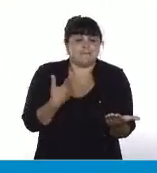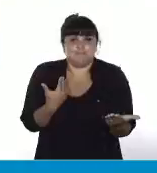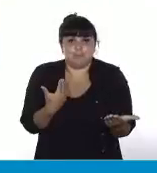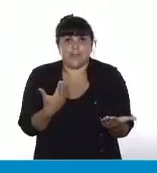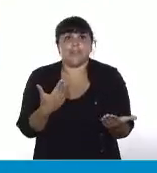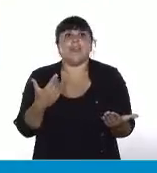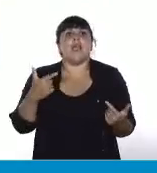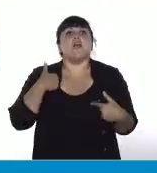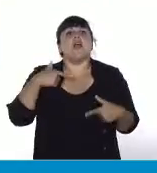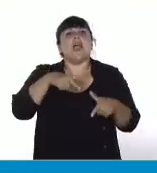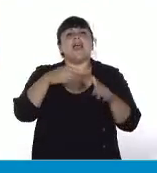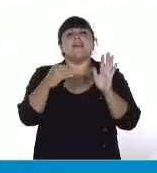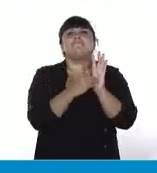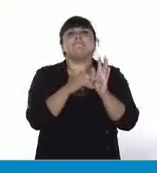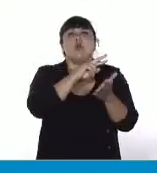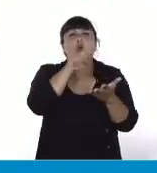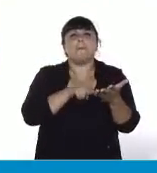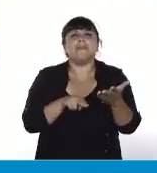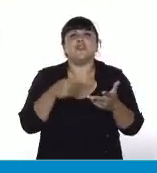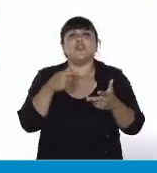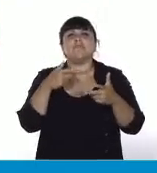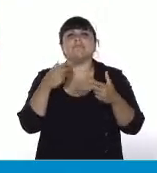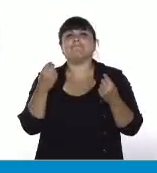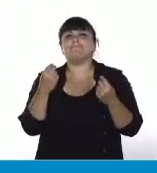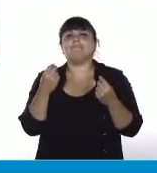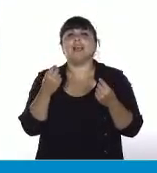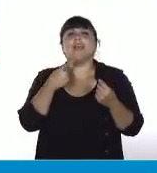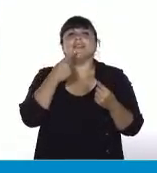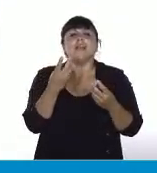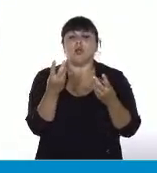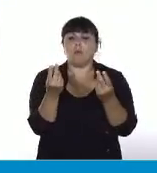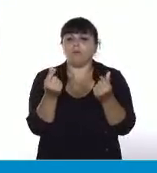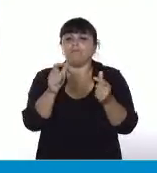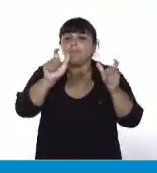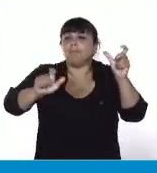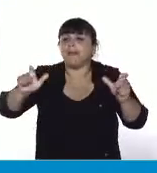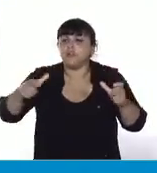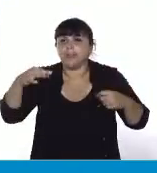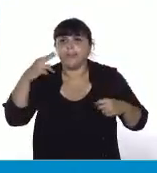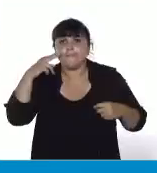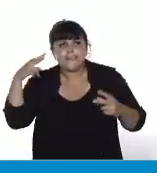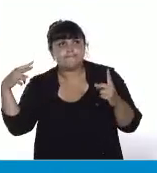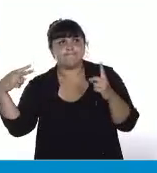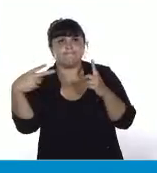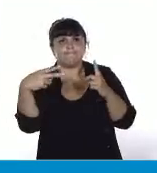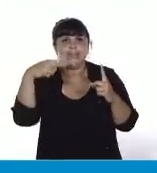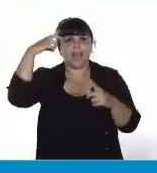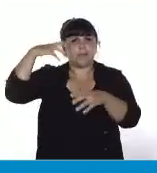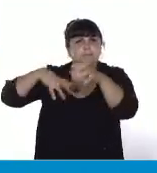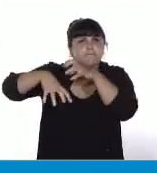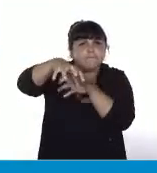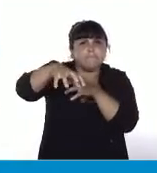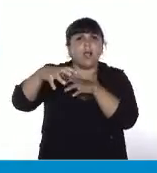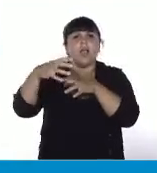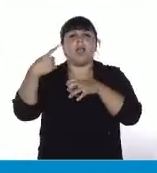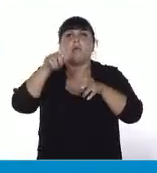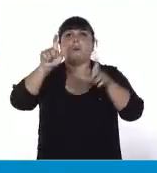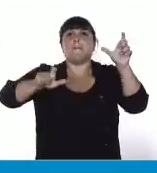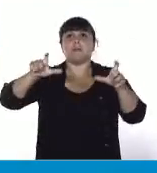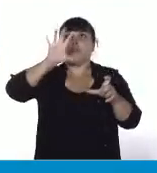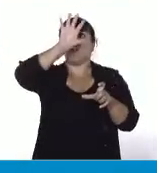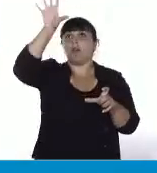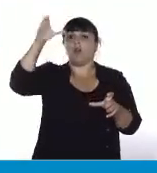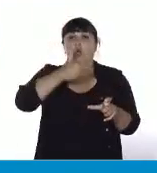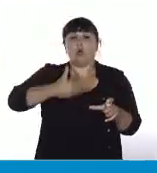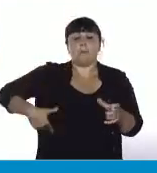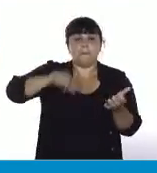Pero habla específicamente de la sensibilización que tenemos que tener como sociedad y que los estados parte van a tomar